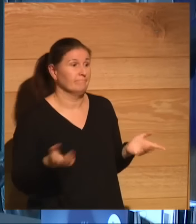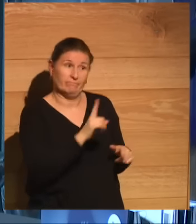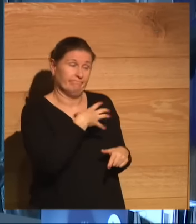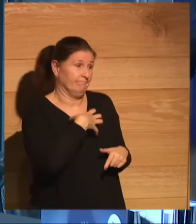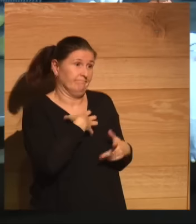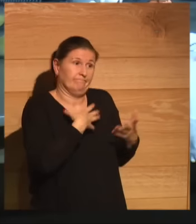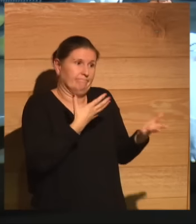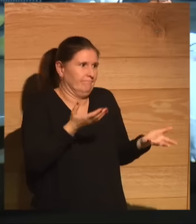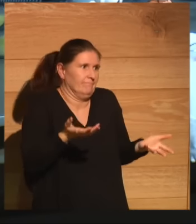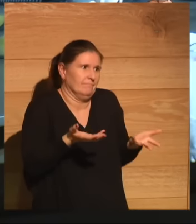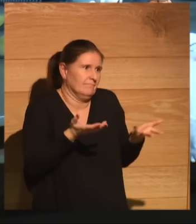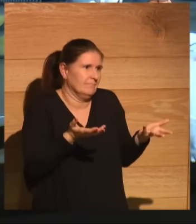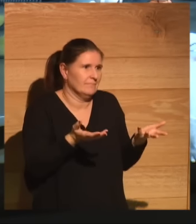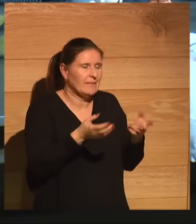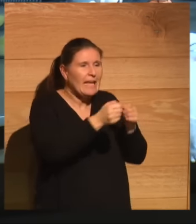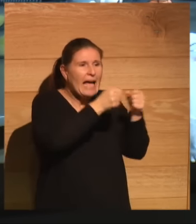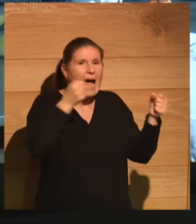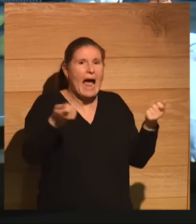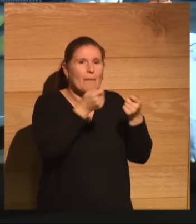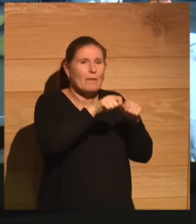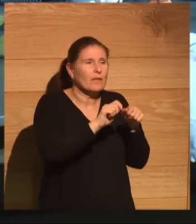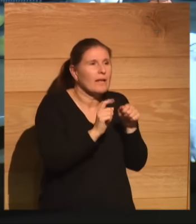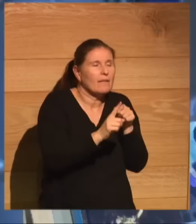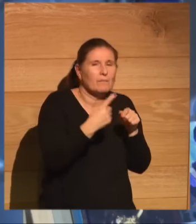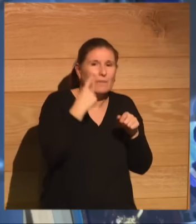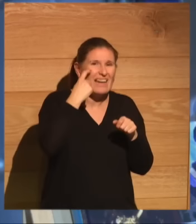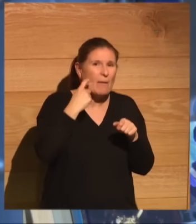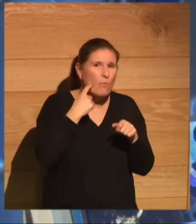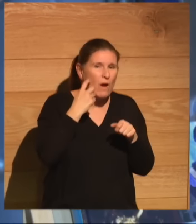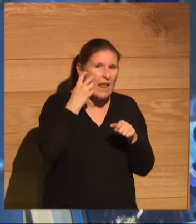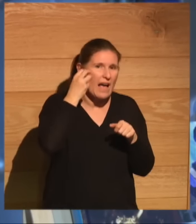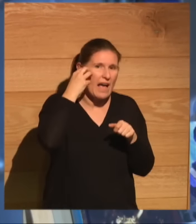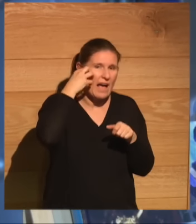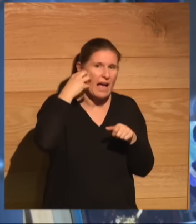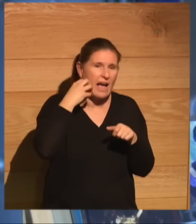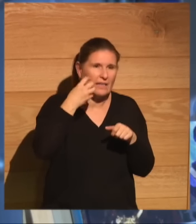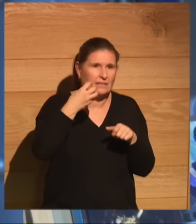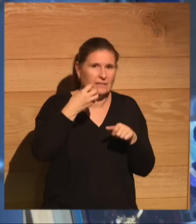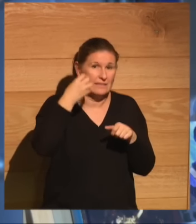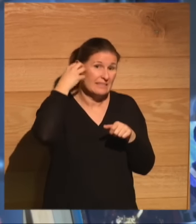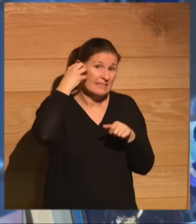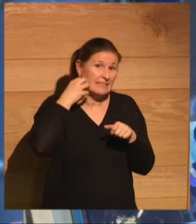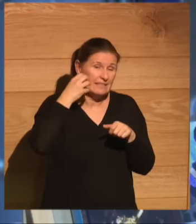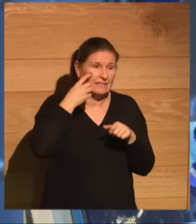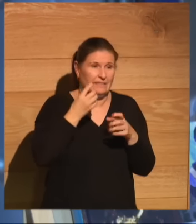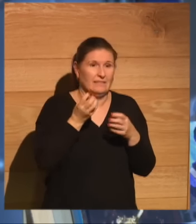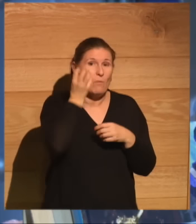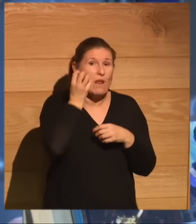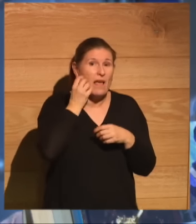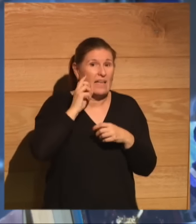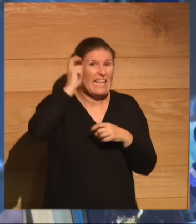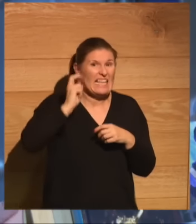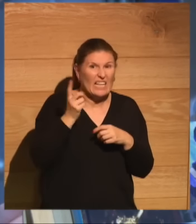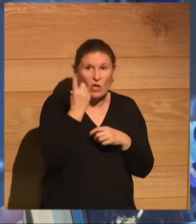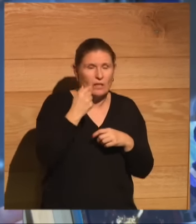No, las horas encerrar el armario sí. Ahí estamos cruzando una línea. Pero que se arranque. Nunca sabes dónde va a parar Javi, ¿eh? Nunca sabes dónde está